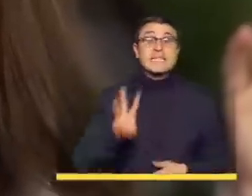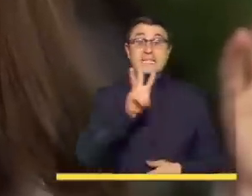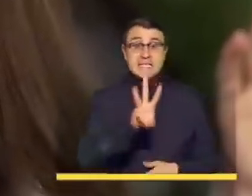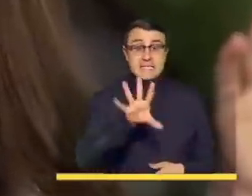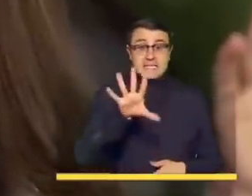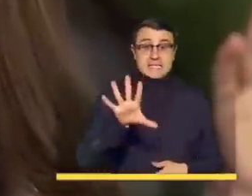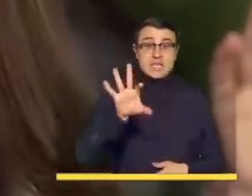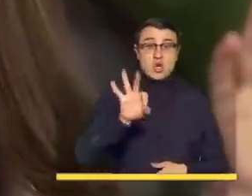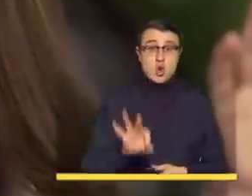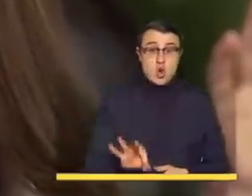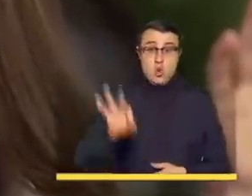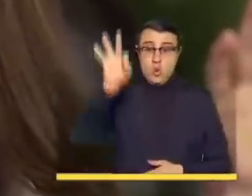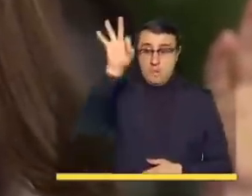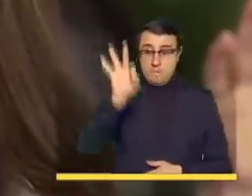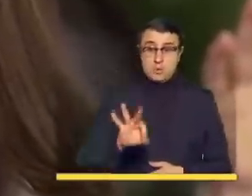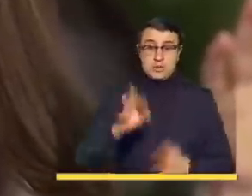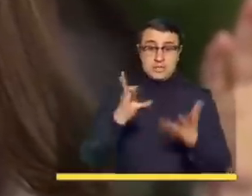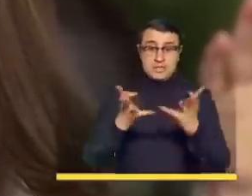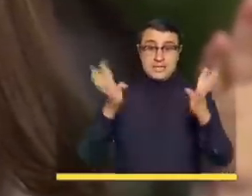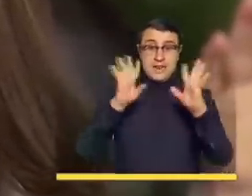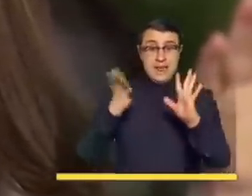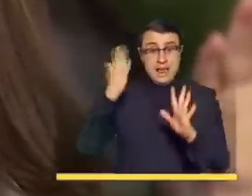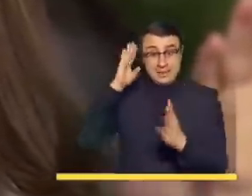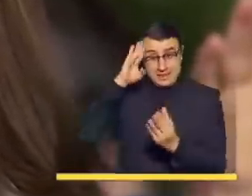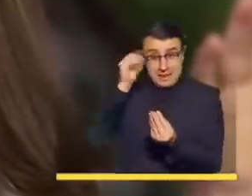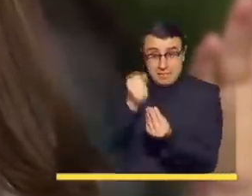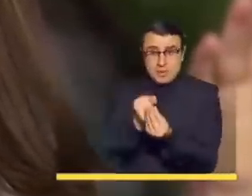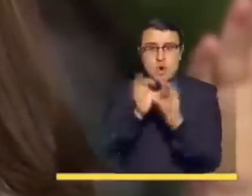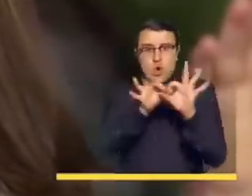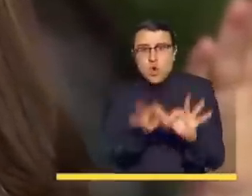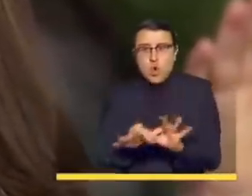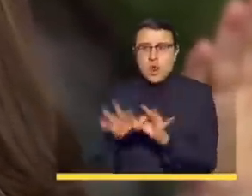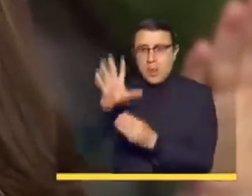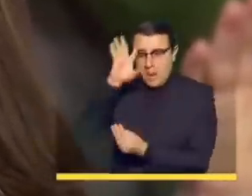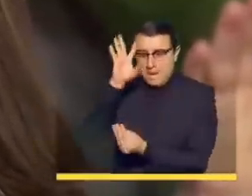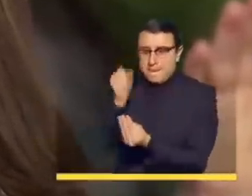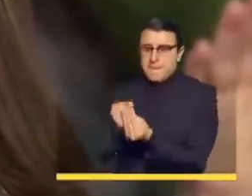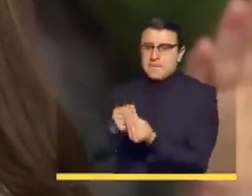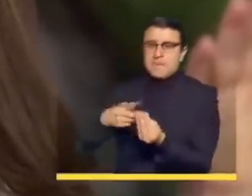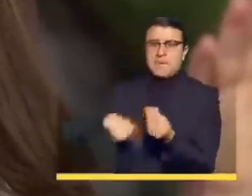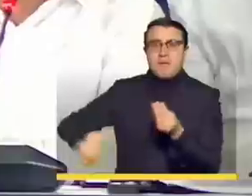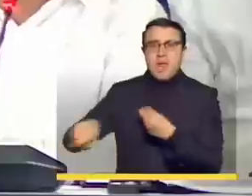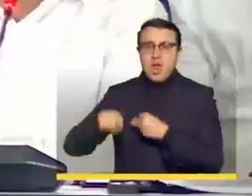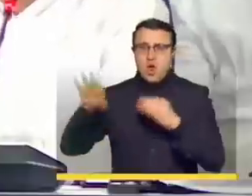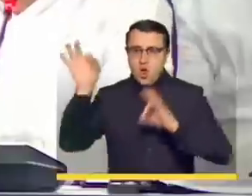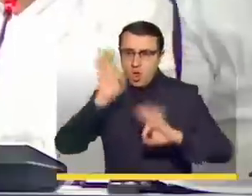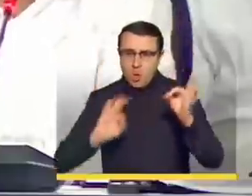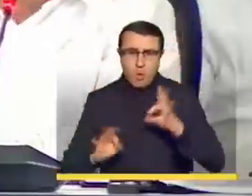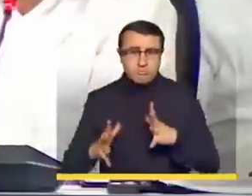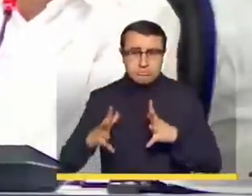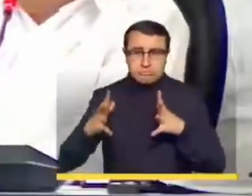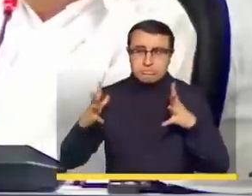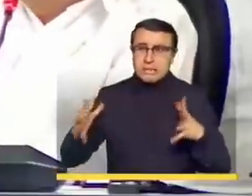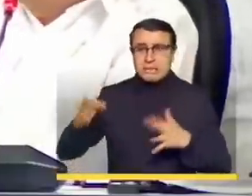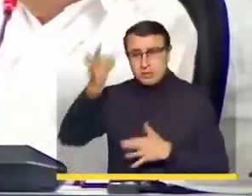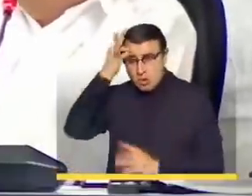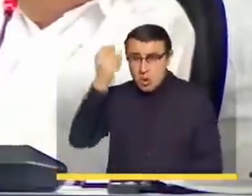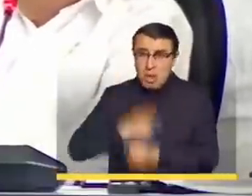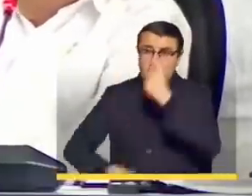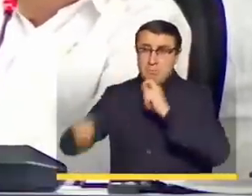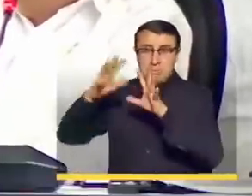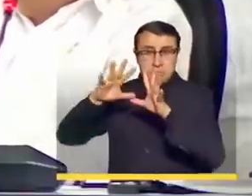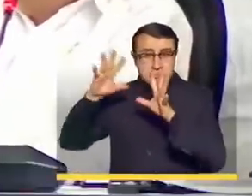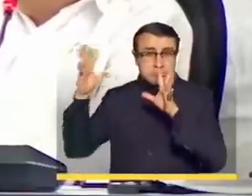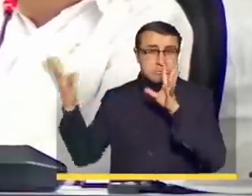de la República en la época paramilitar era aliado de los paramilitares, que era la organización narcotraficante más grande del mundo.